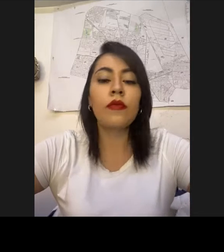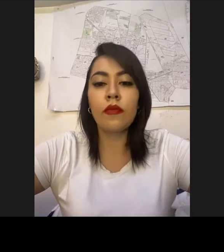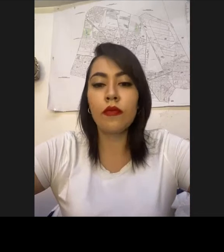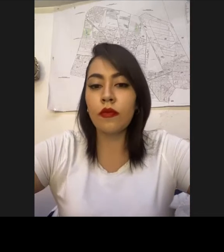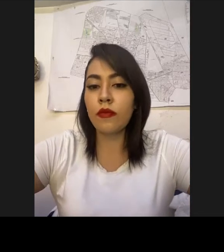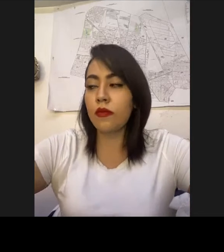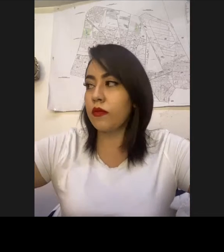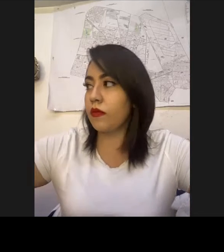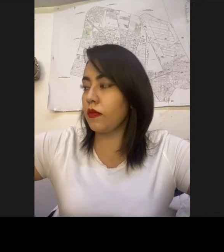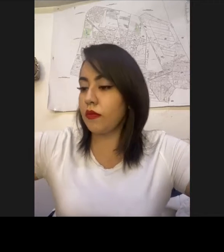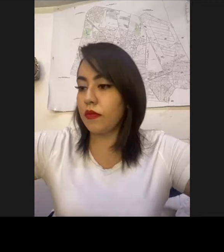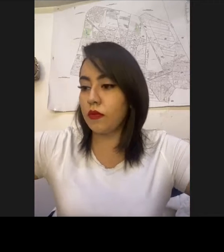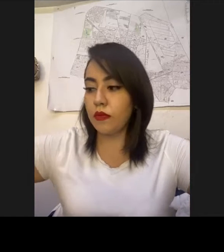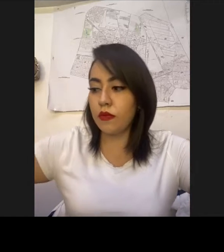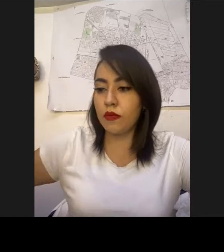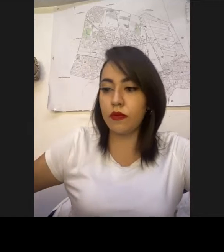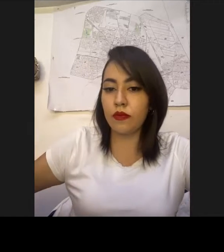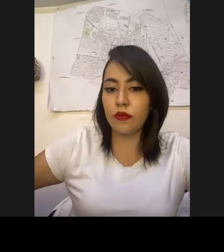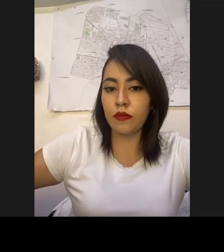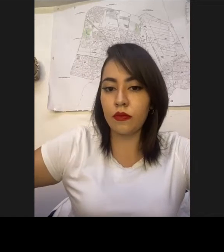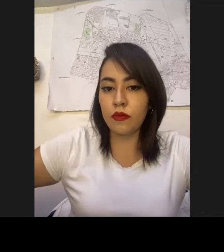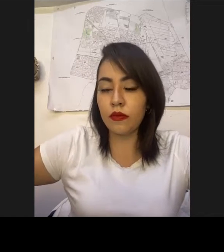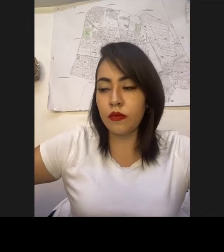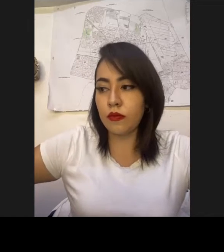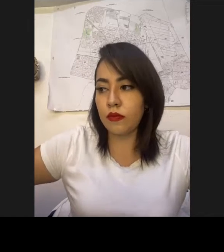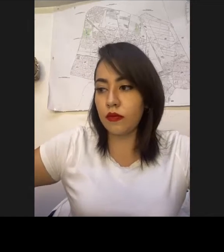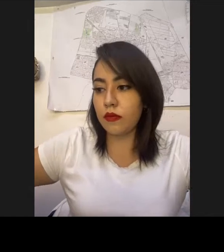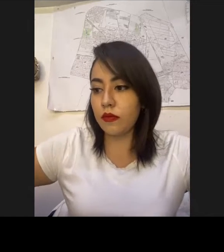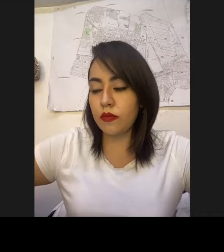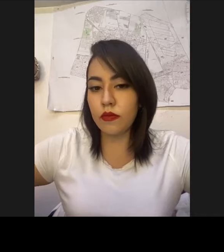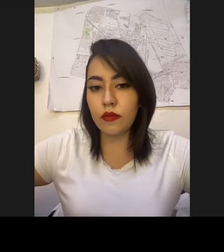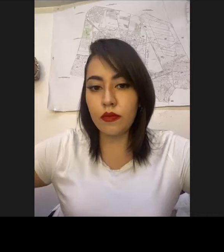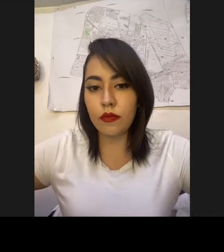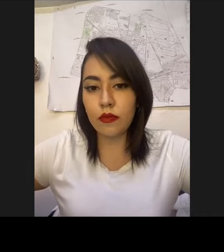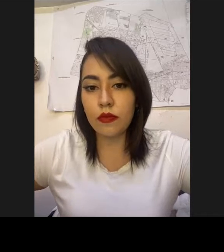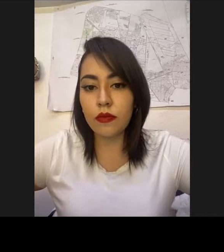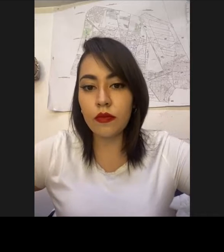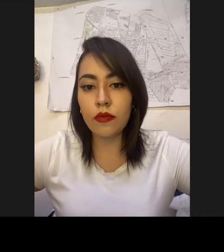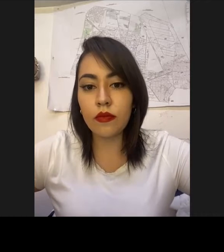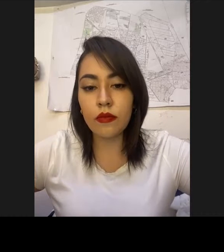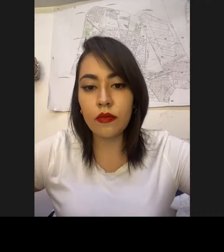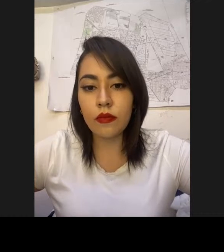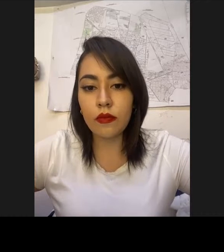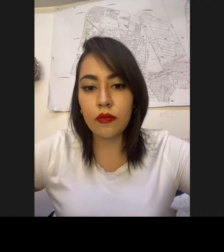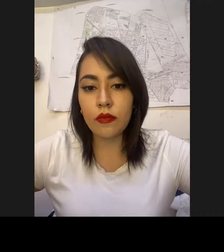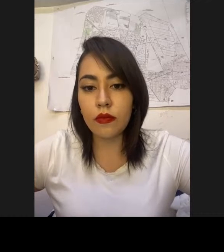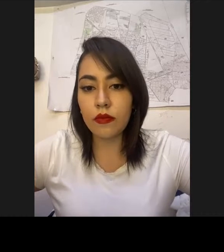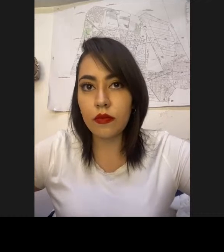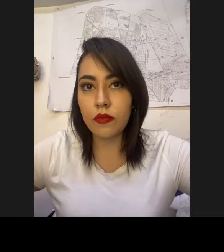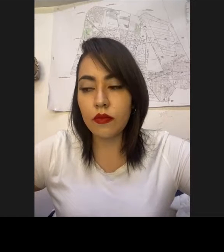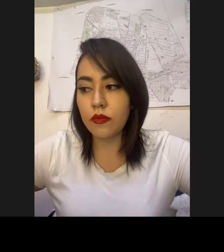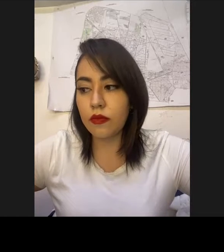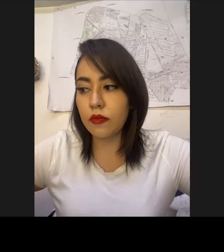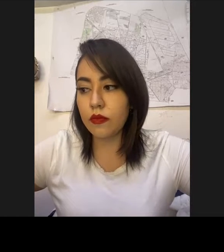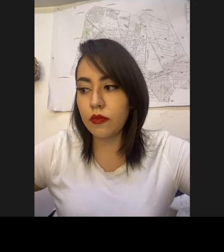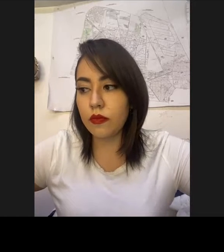de los y las diputadas presentes a efecto de verificar si tenemos quórum legal necesario para abrir la vigésima primera sesión